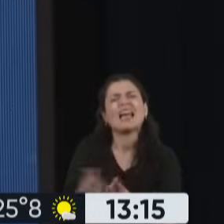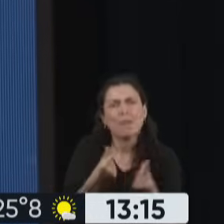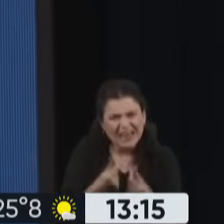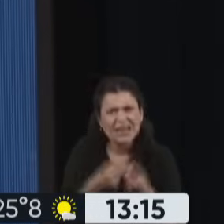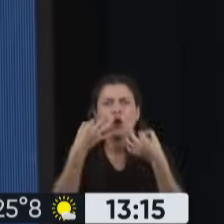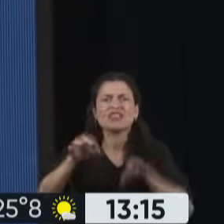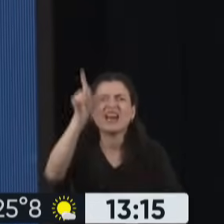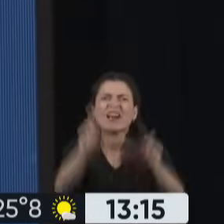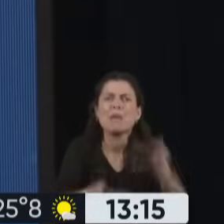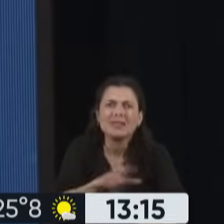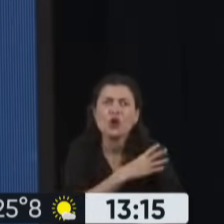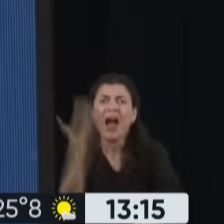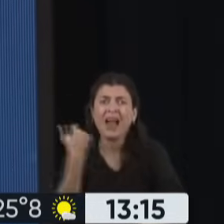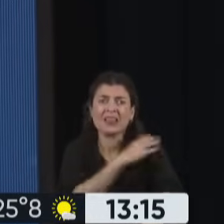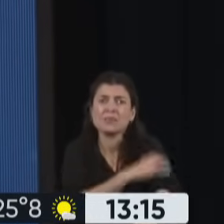de la población.